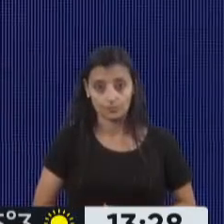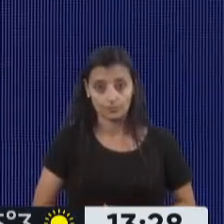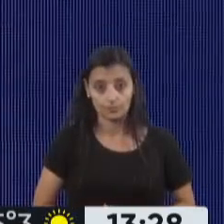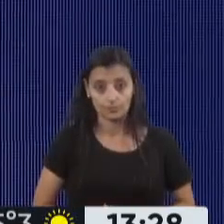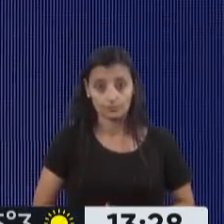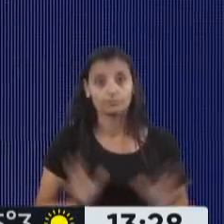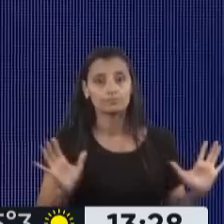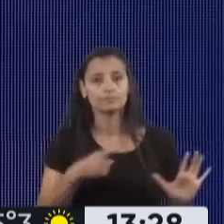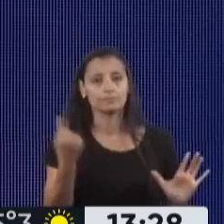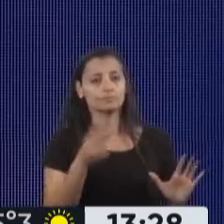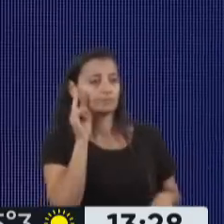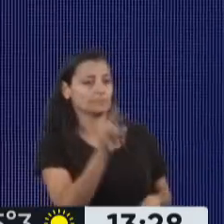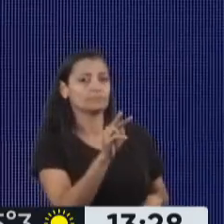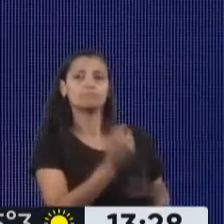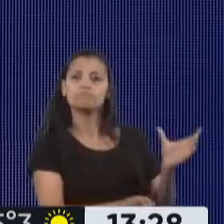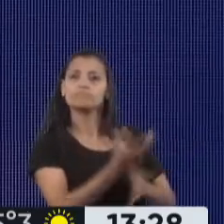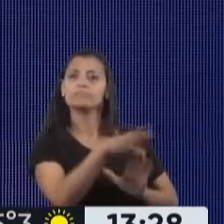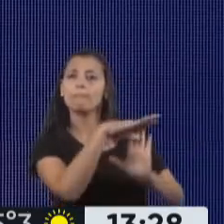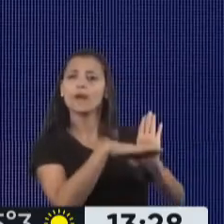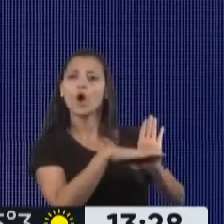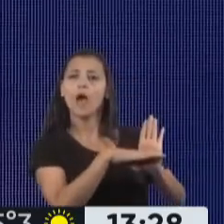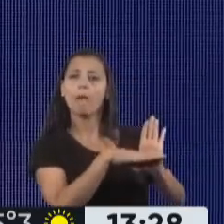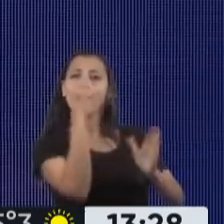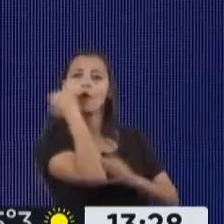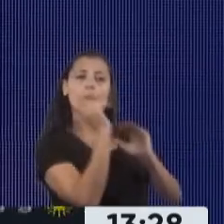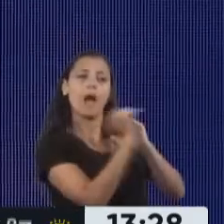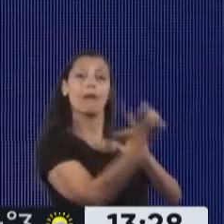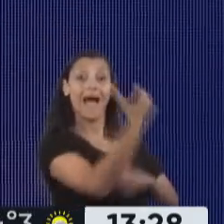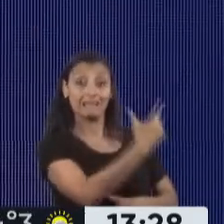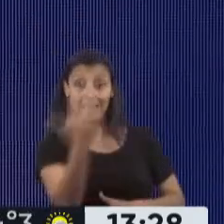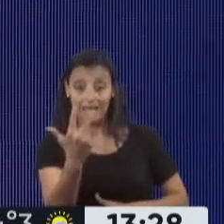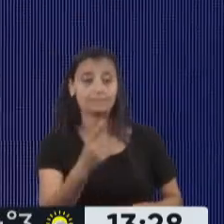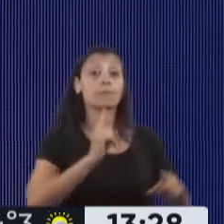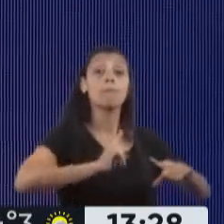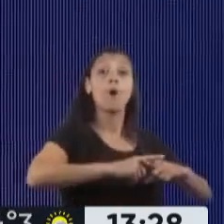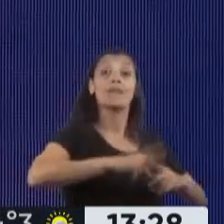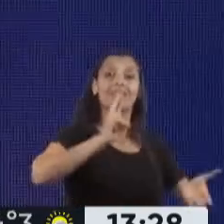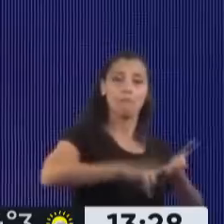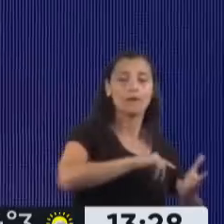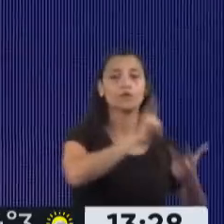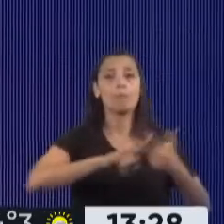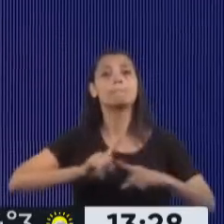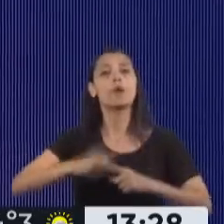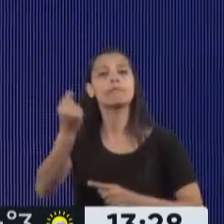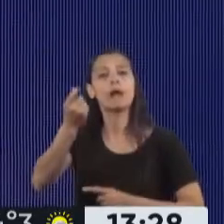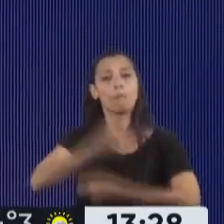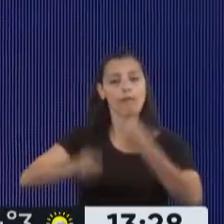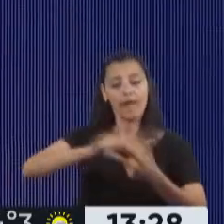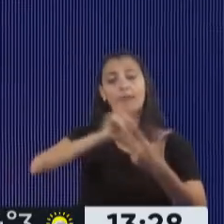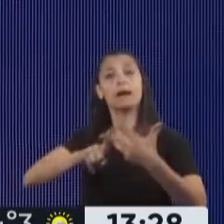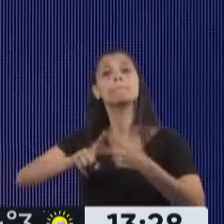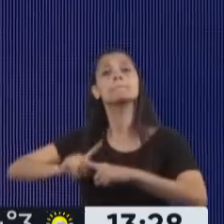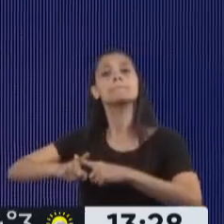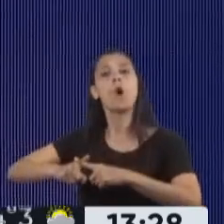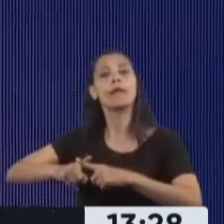desde nuestra perspectiva, un programa de estabilización tiene 3 patas. Una política fiscal, una política monetaria y